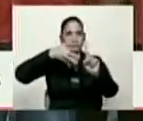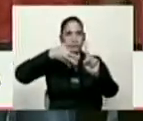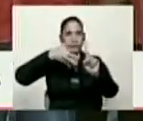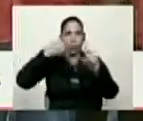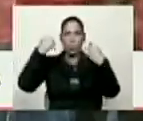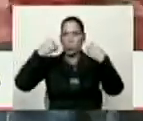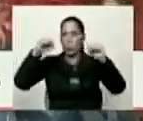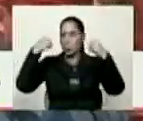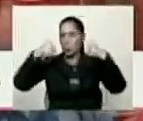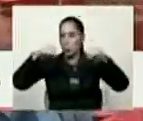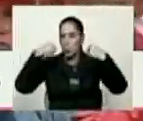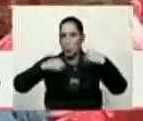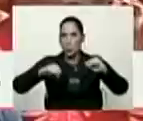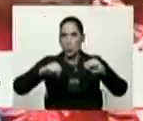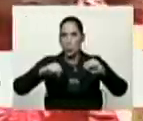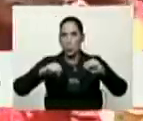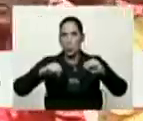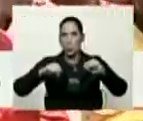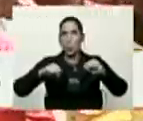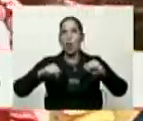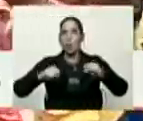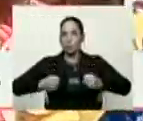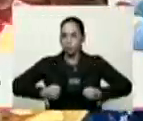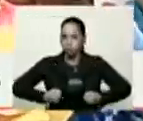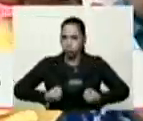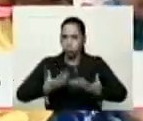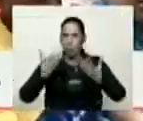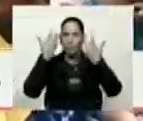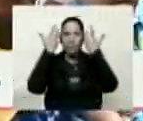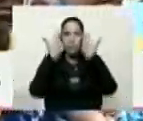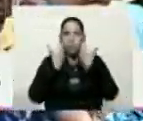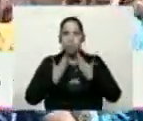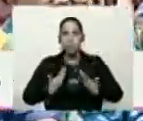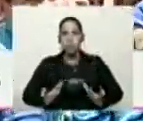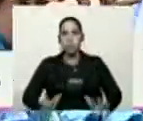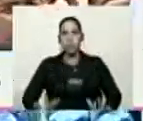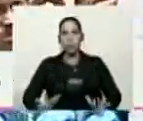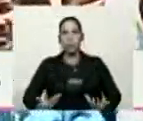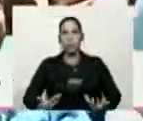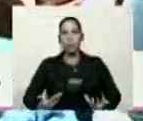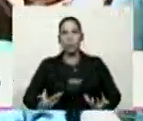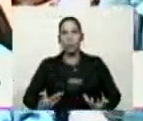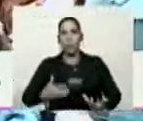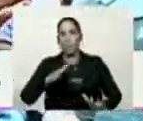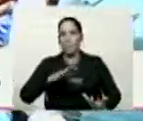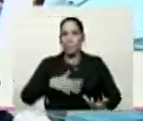adiestramiento, entrenamiento, derramemos todo el sudor que sea posible para que no derramemos ni una sola gota de